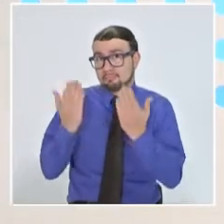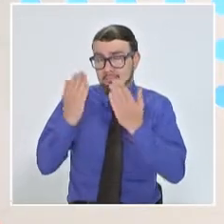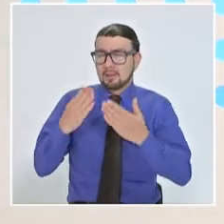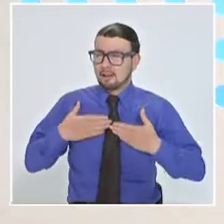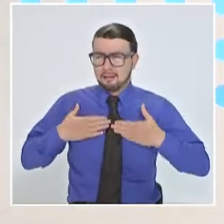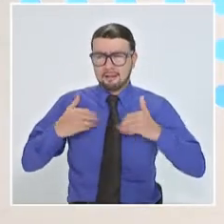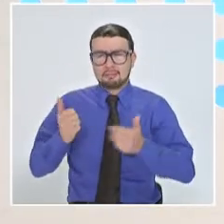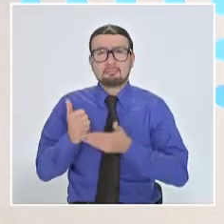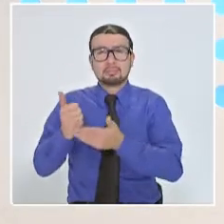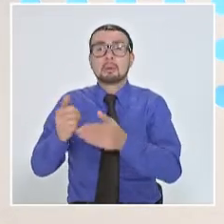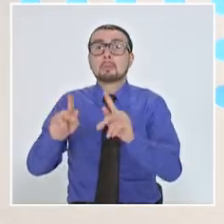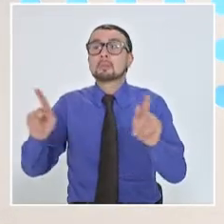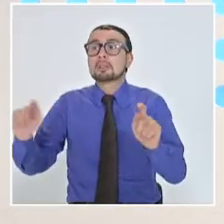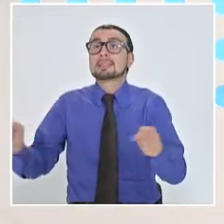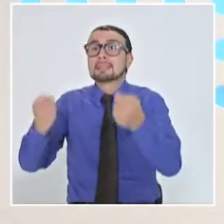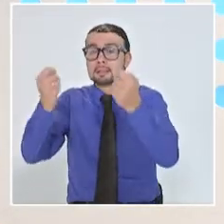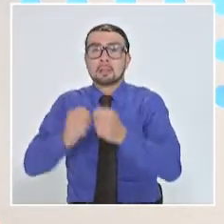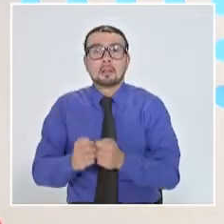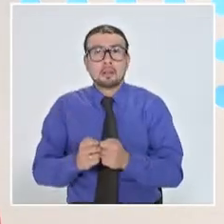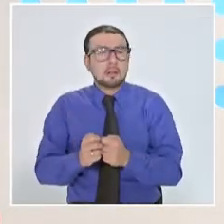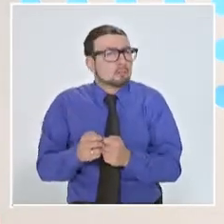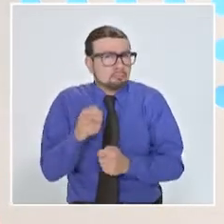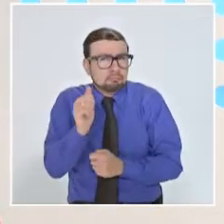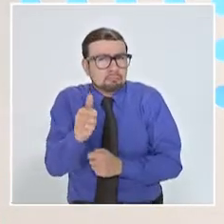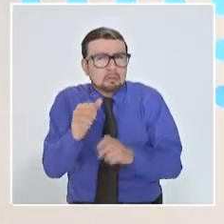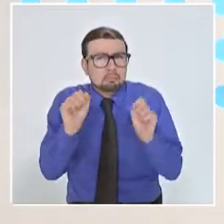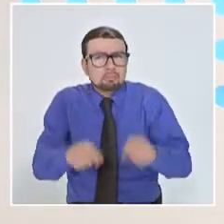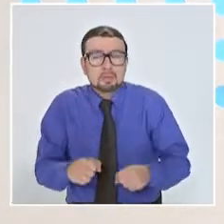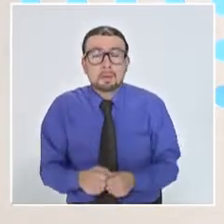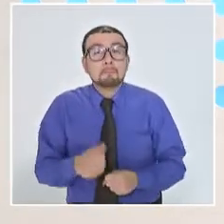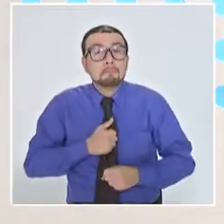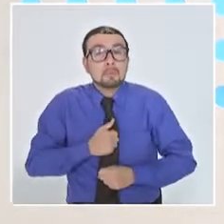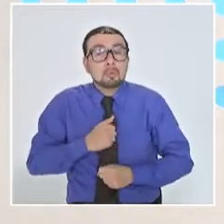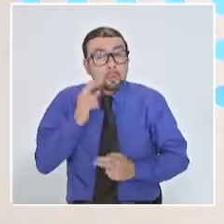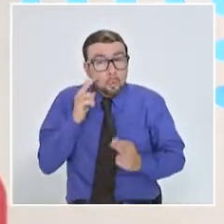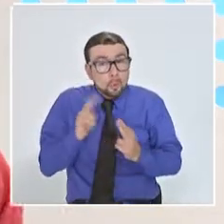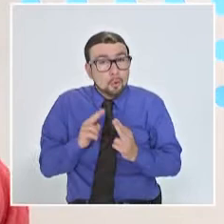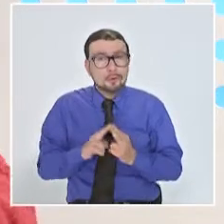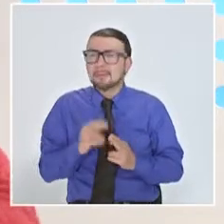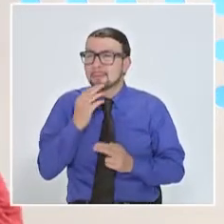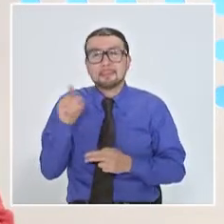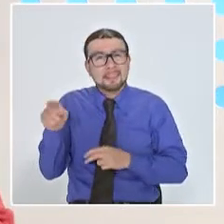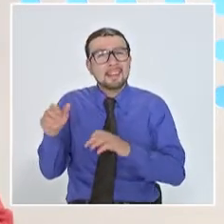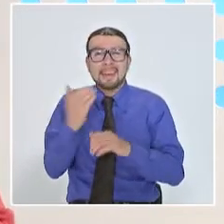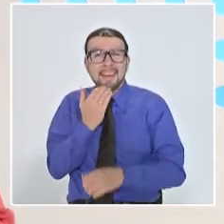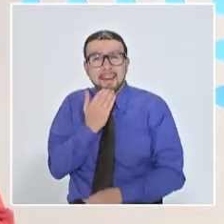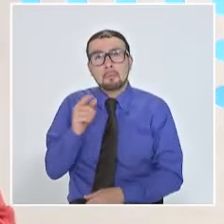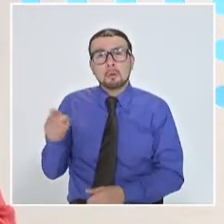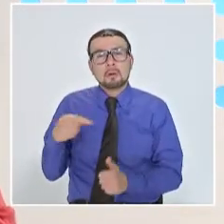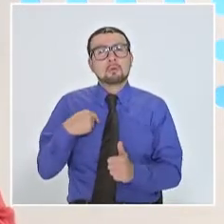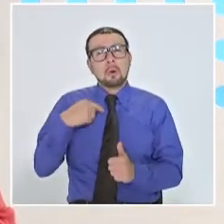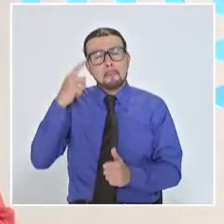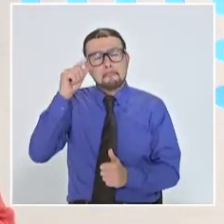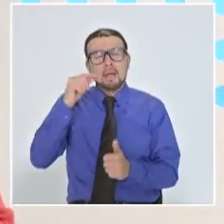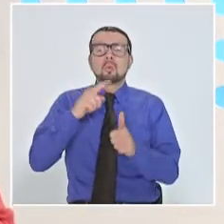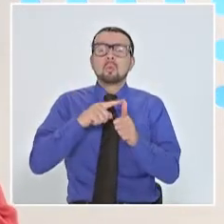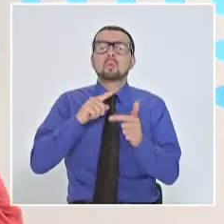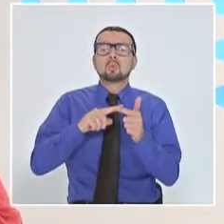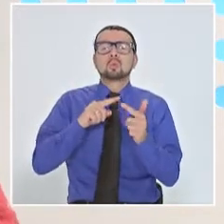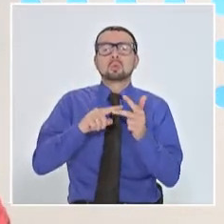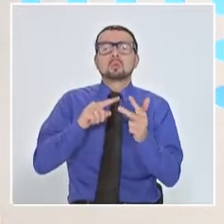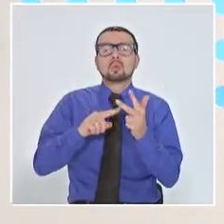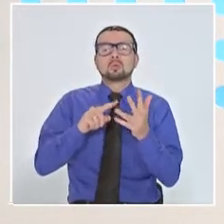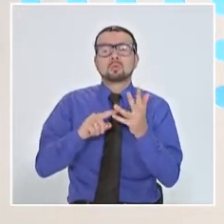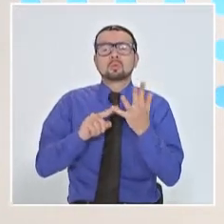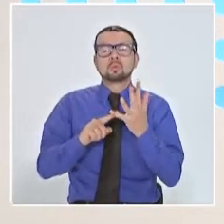buen examen. Y es conocerse. En ese ejemplo de los dedos, pues campeón, porque definitivamente, porque